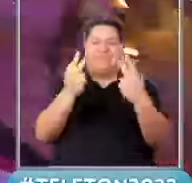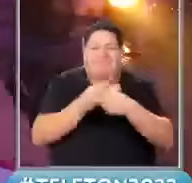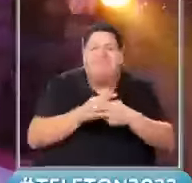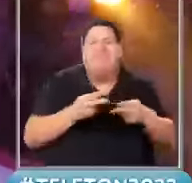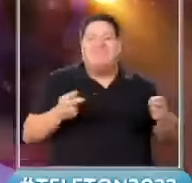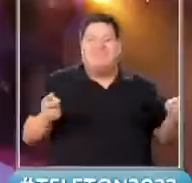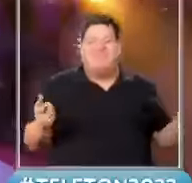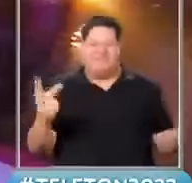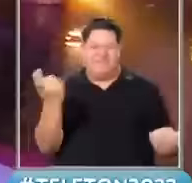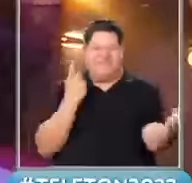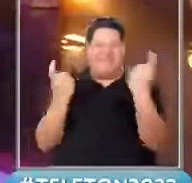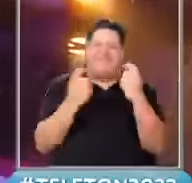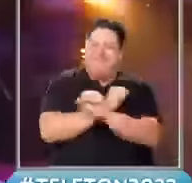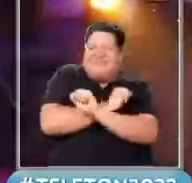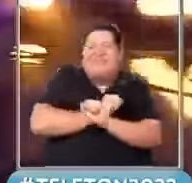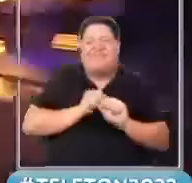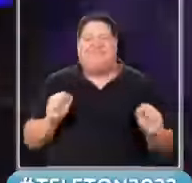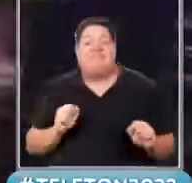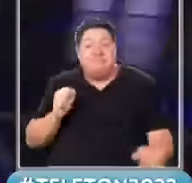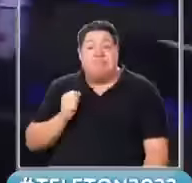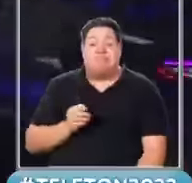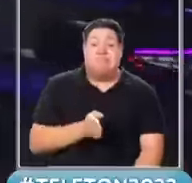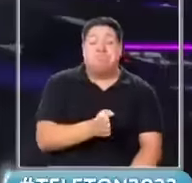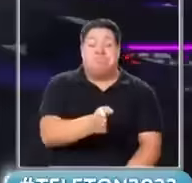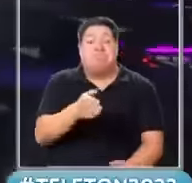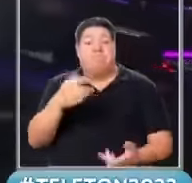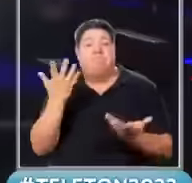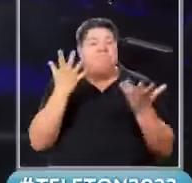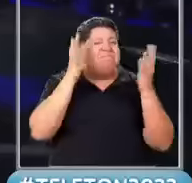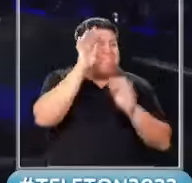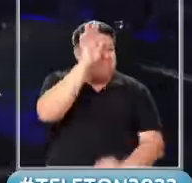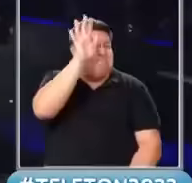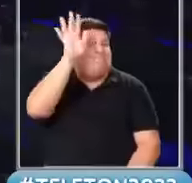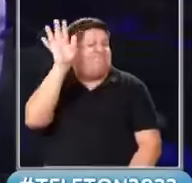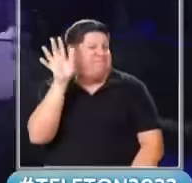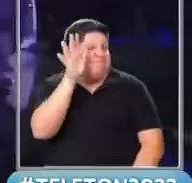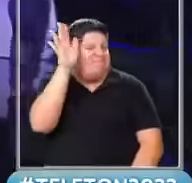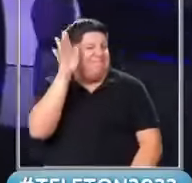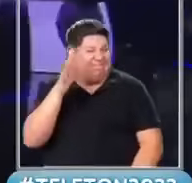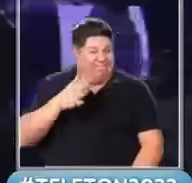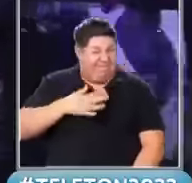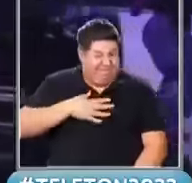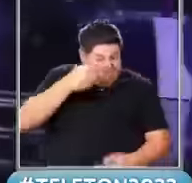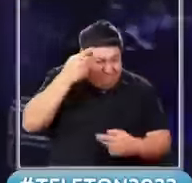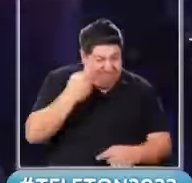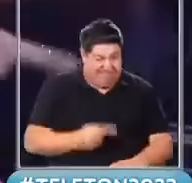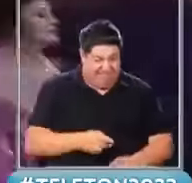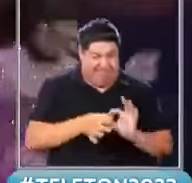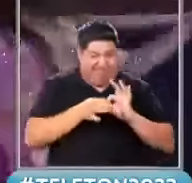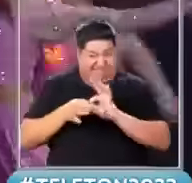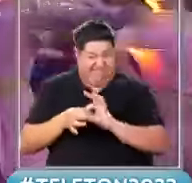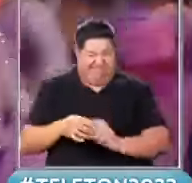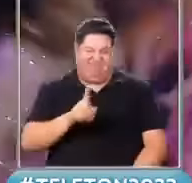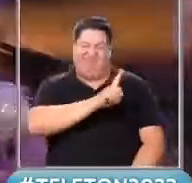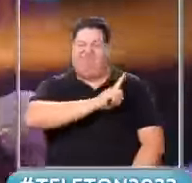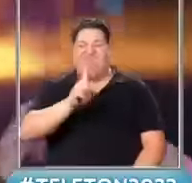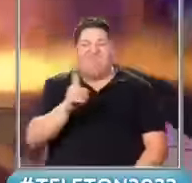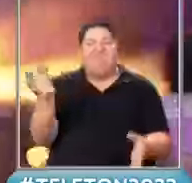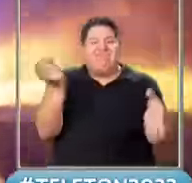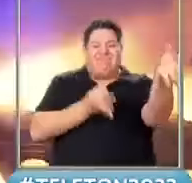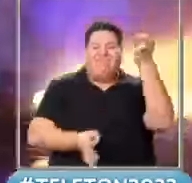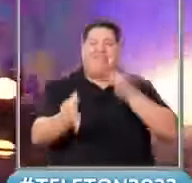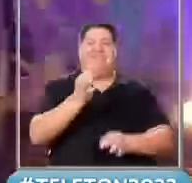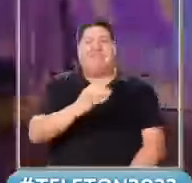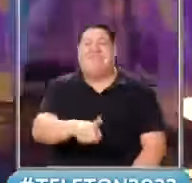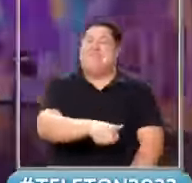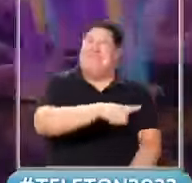libertad en donde nadie juzgue mi debilidad. Suena fantasía, pero no es solo mía.